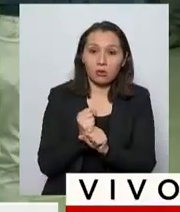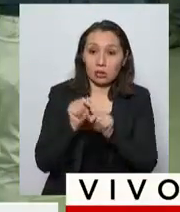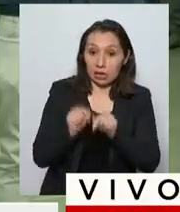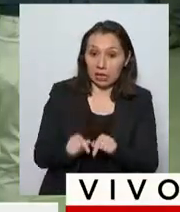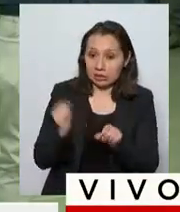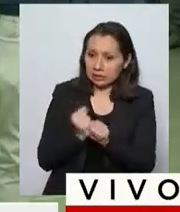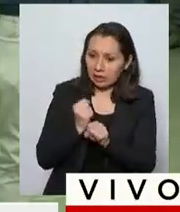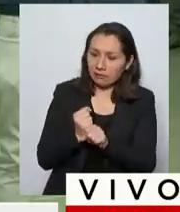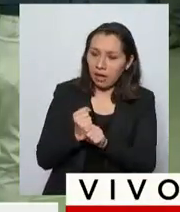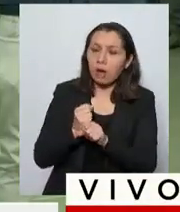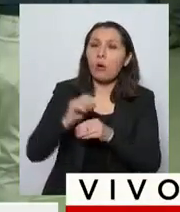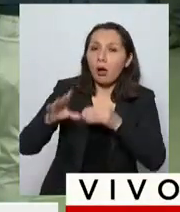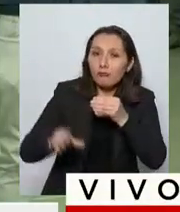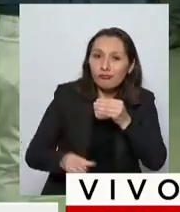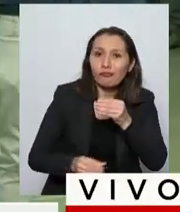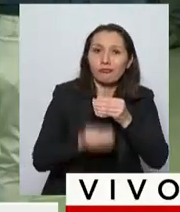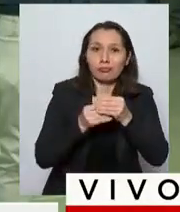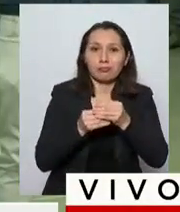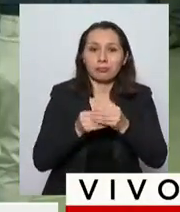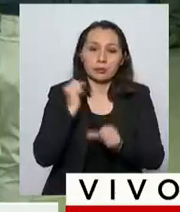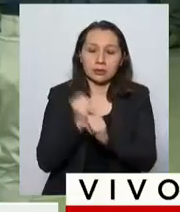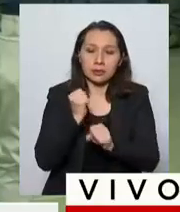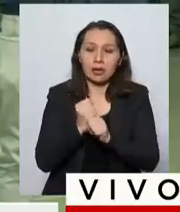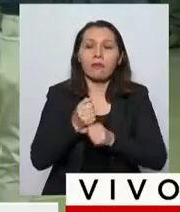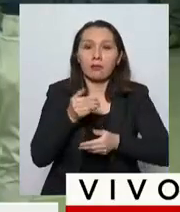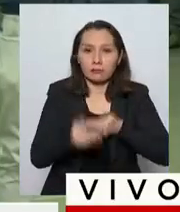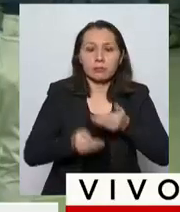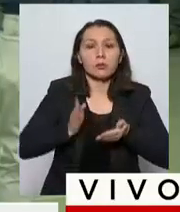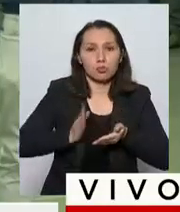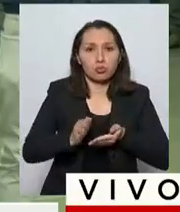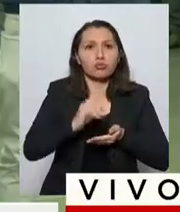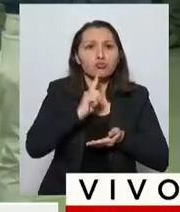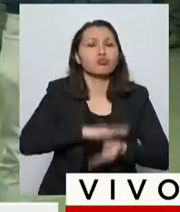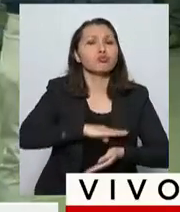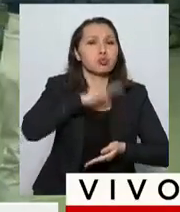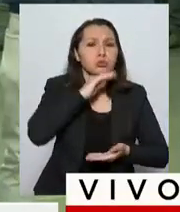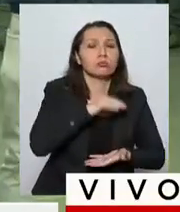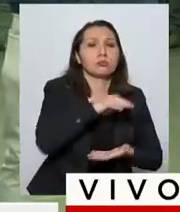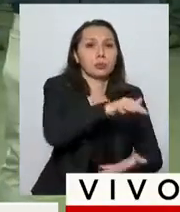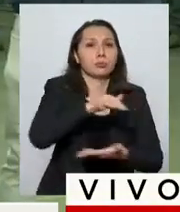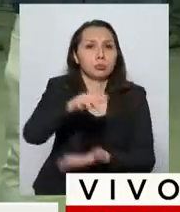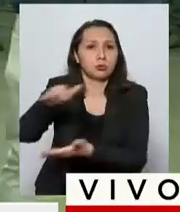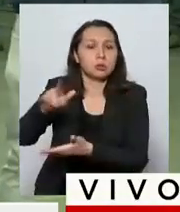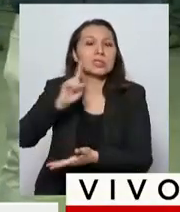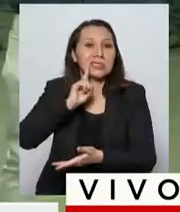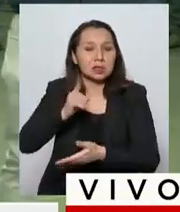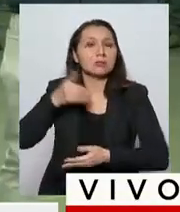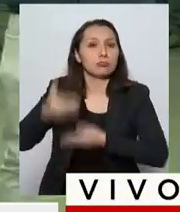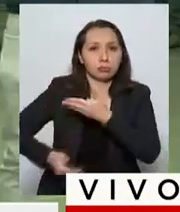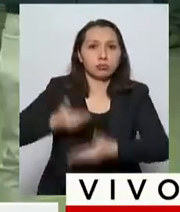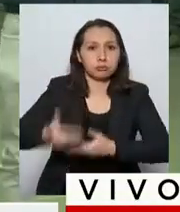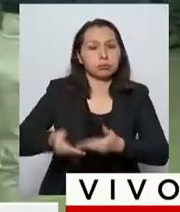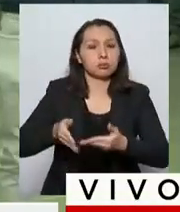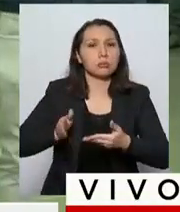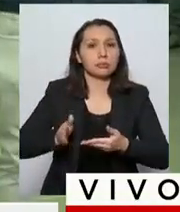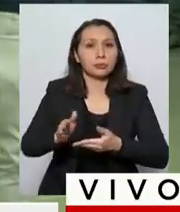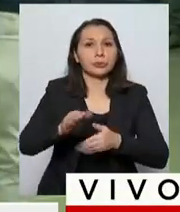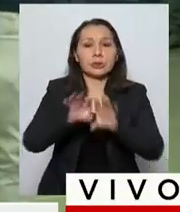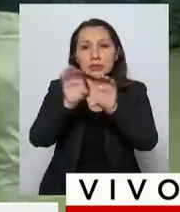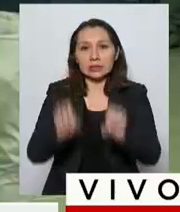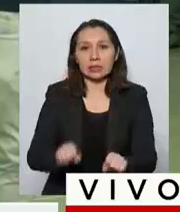Esta labor se suma a la tarea de mantener abastecidos y mantener funcionando el sistema de